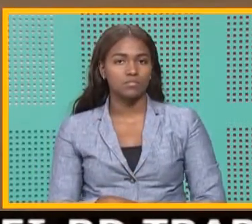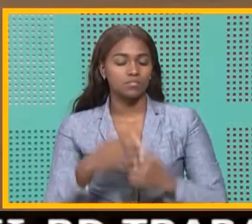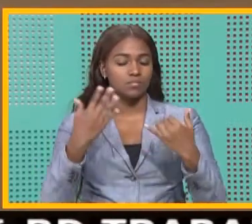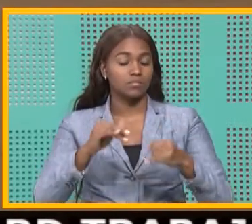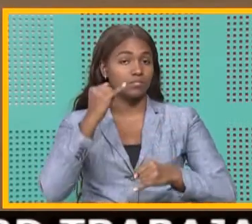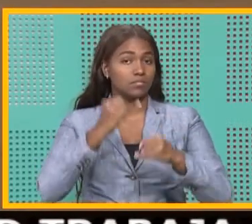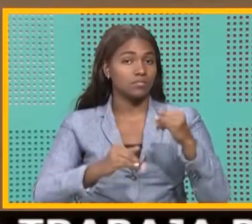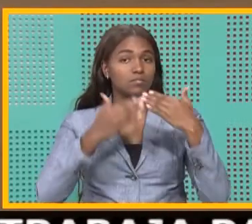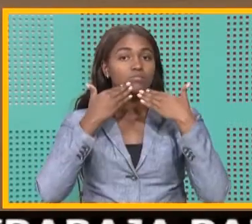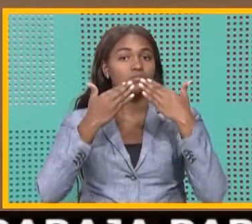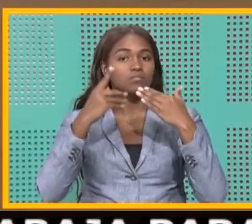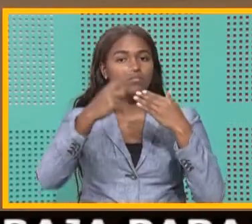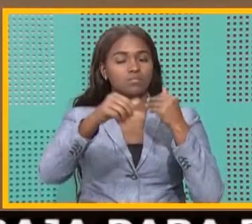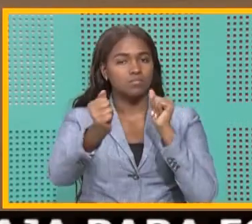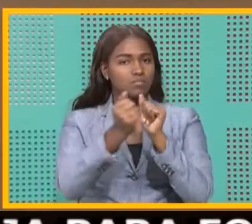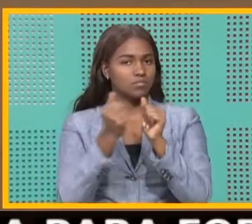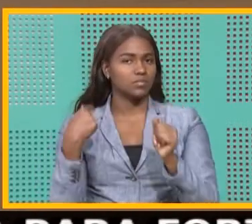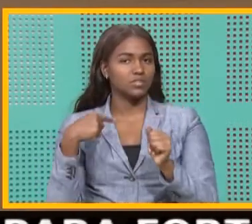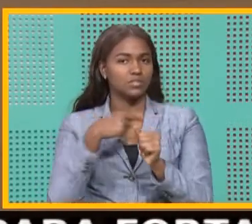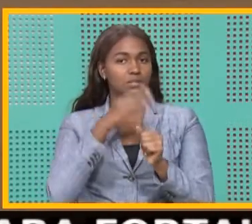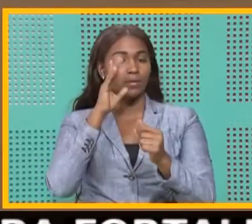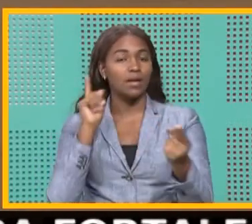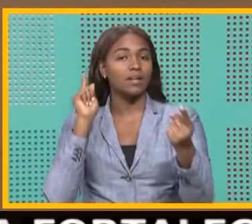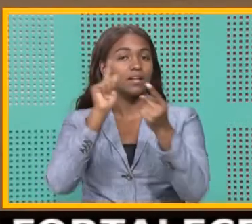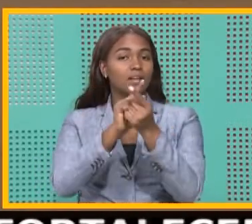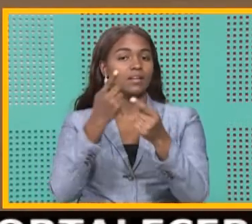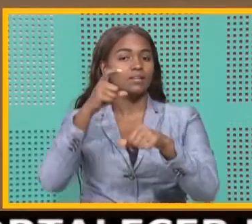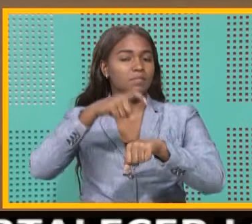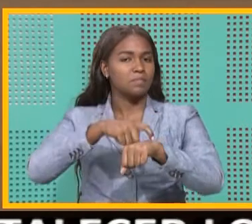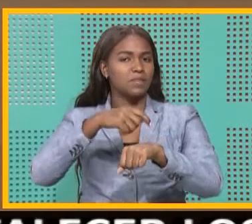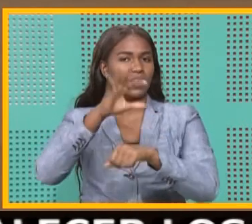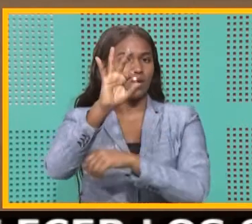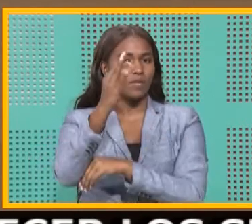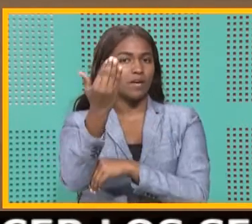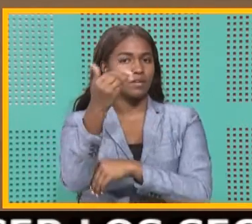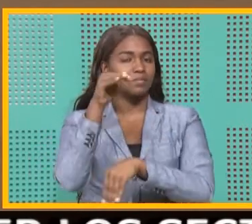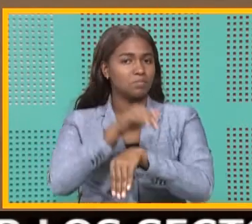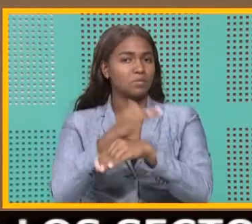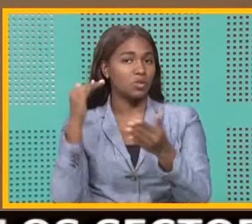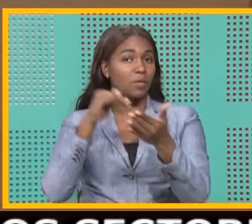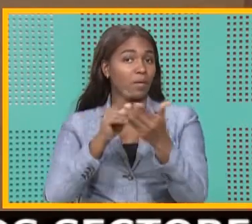Llegamos al final, gracias por la sintonía. Nos reencontramos en la emisión de las 9:15 de la noche